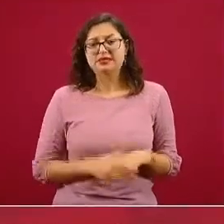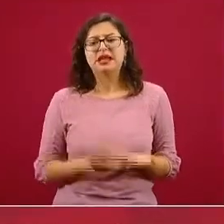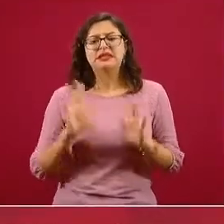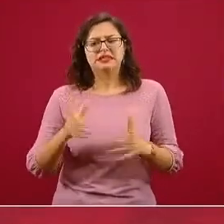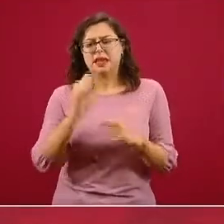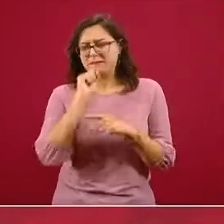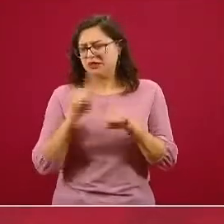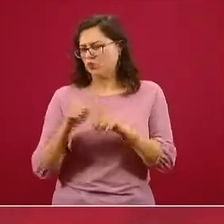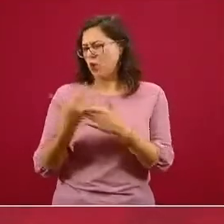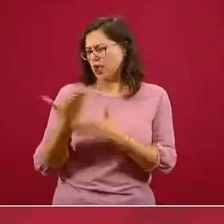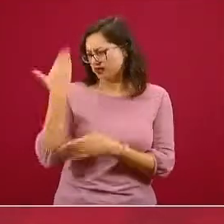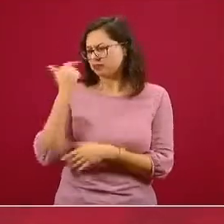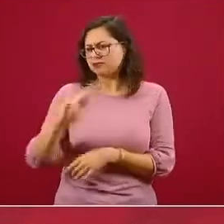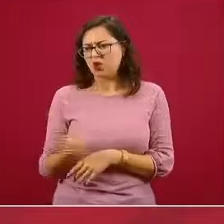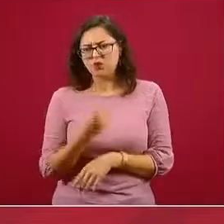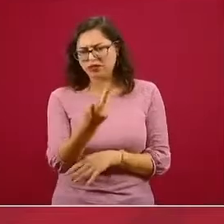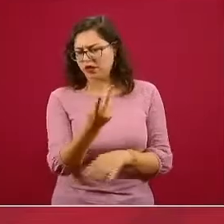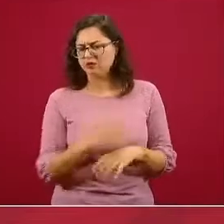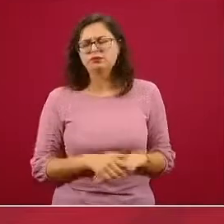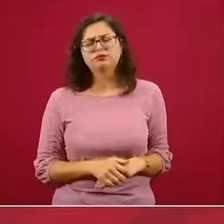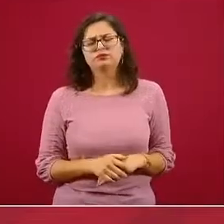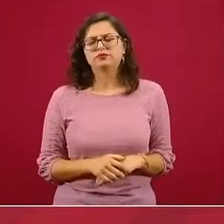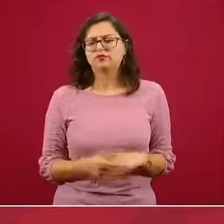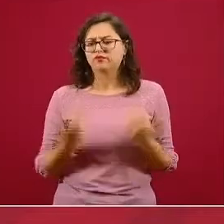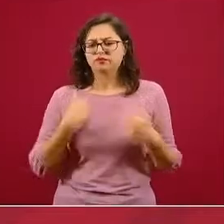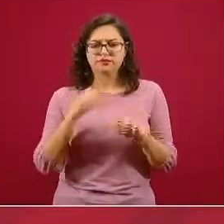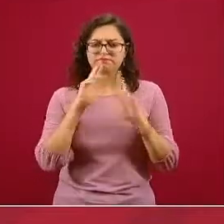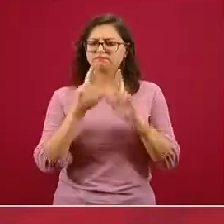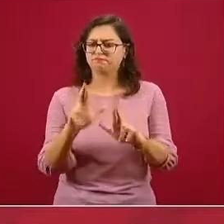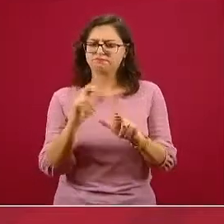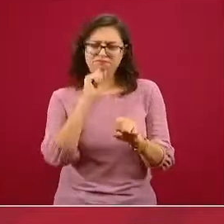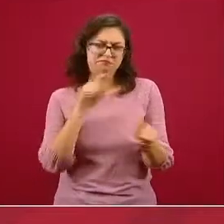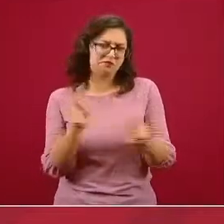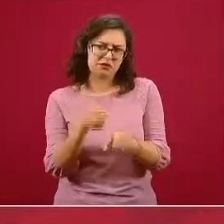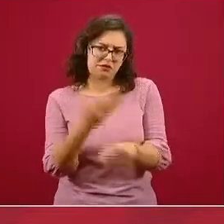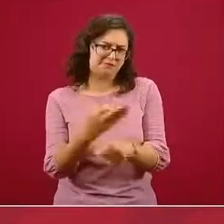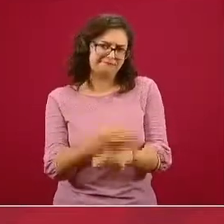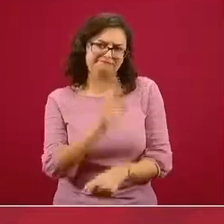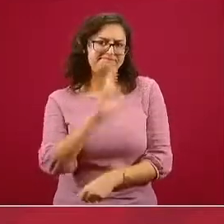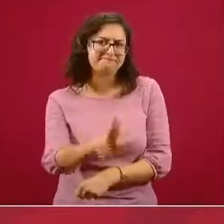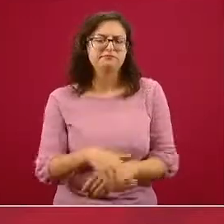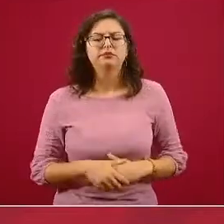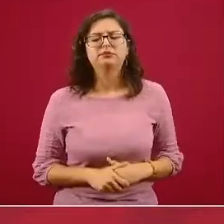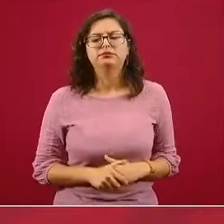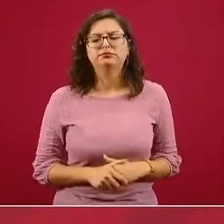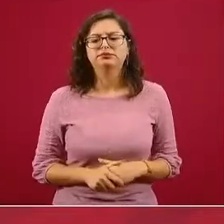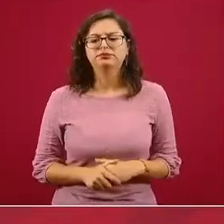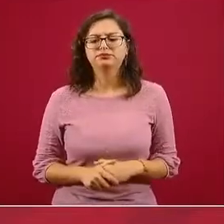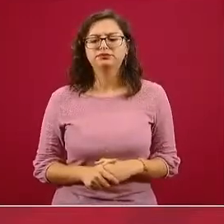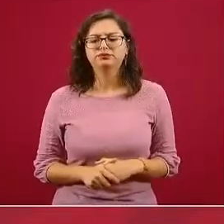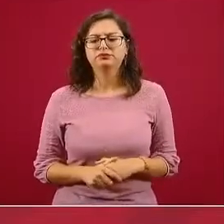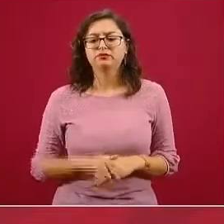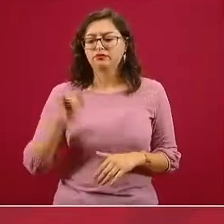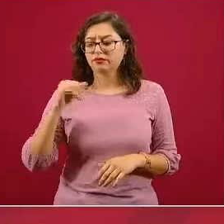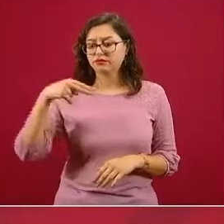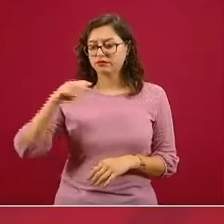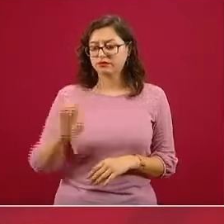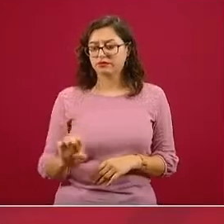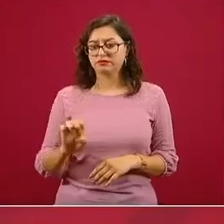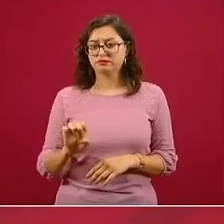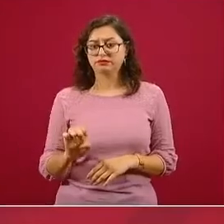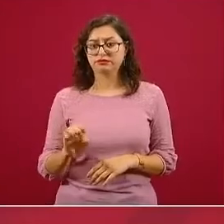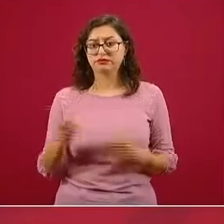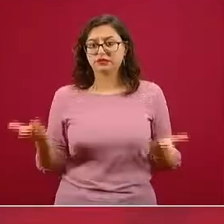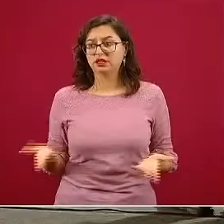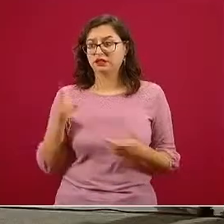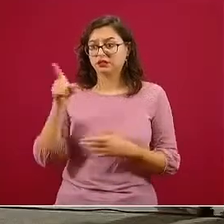habían hecho esta misma pregunta y respondí lo que a continuación retomo. El Instituto Nacional Electoral